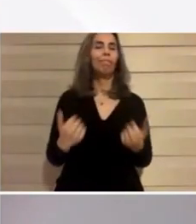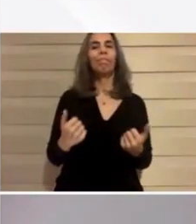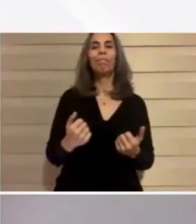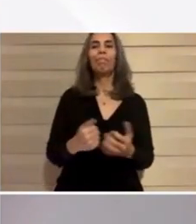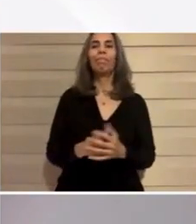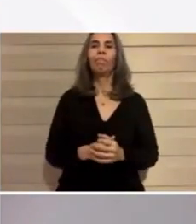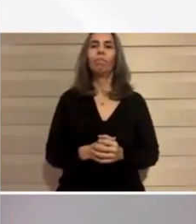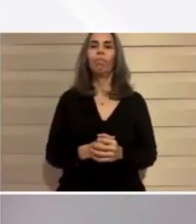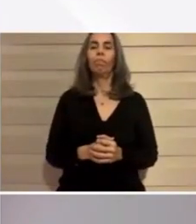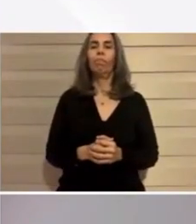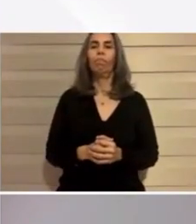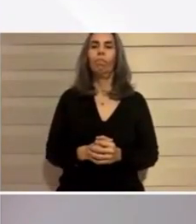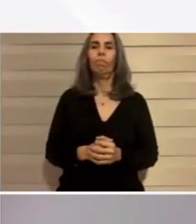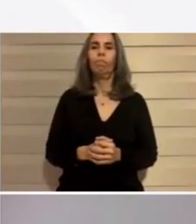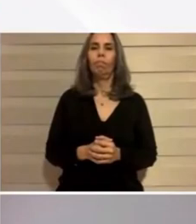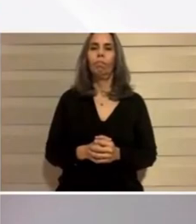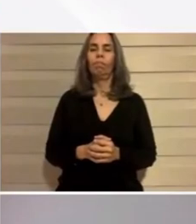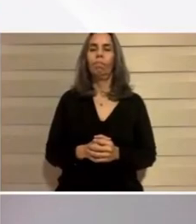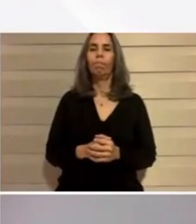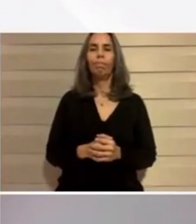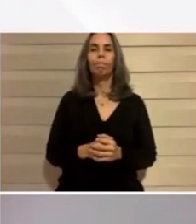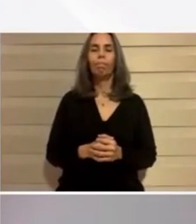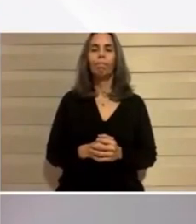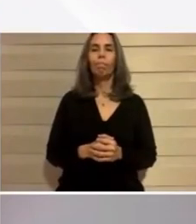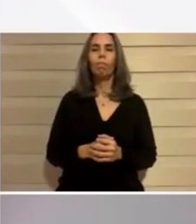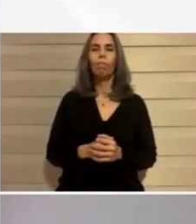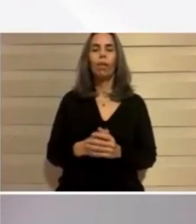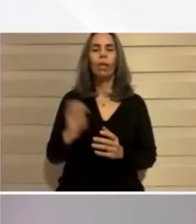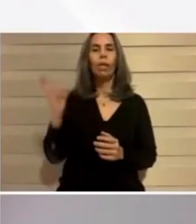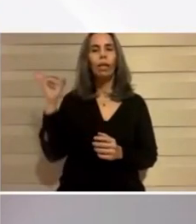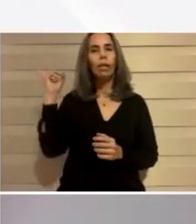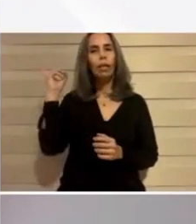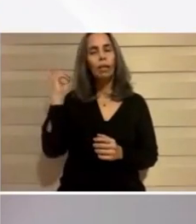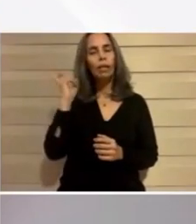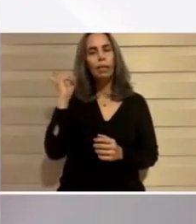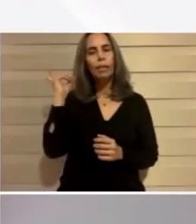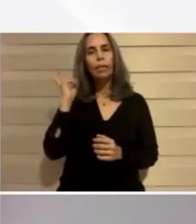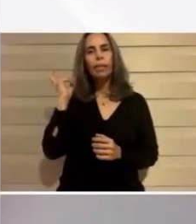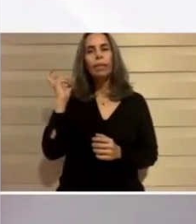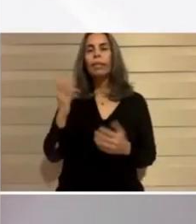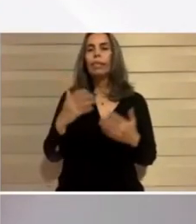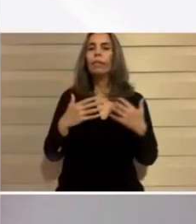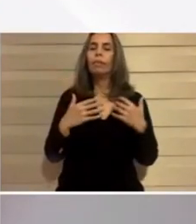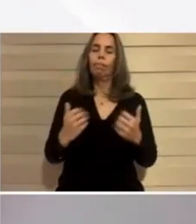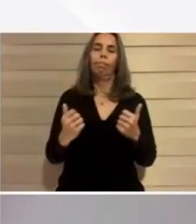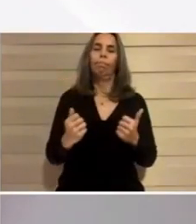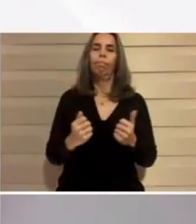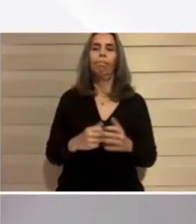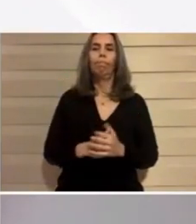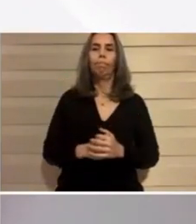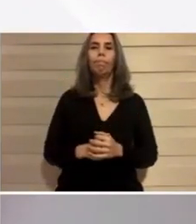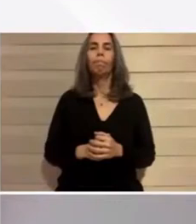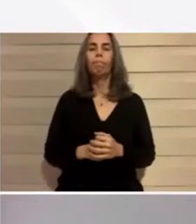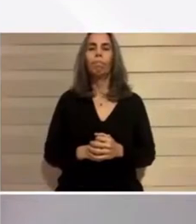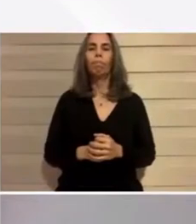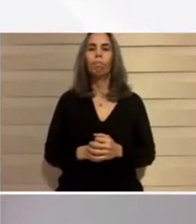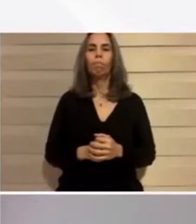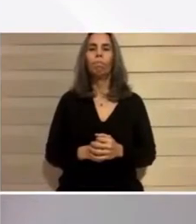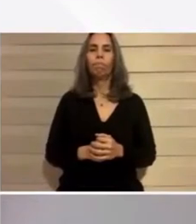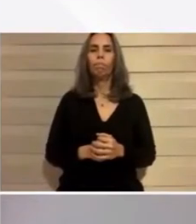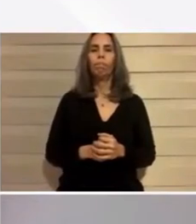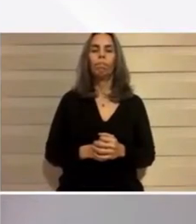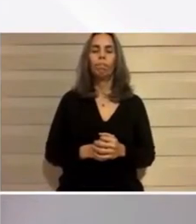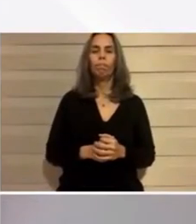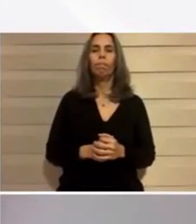fascinante. Contestando a tu pregunta, me parece que definitivamente el arte y la cultura son fundamentales, porque creo que ayudan en el desarrollo